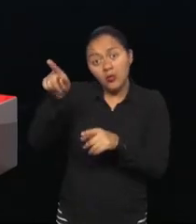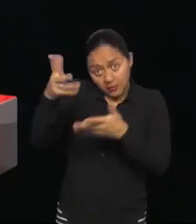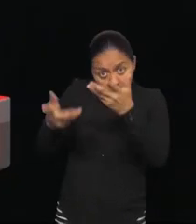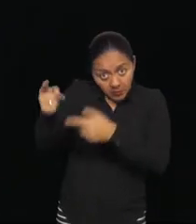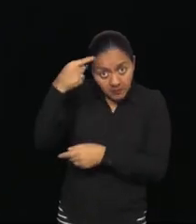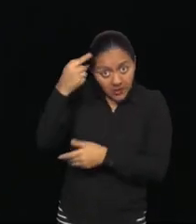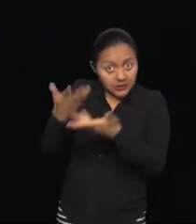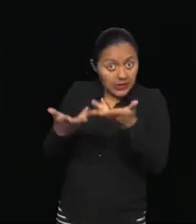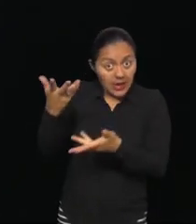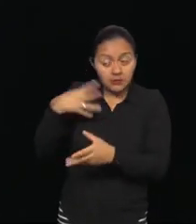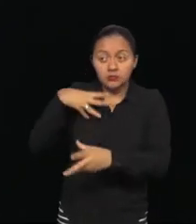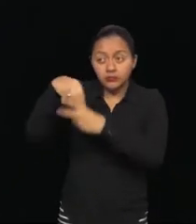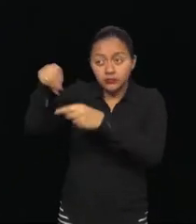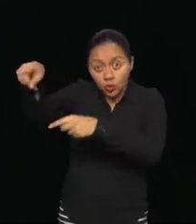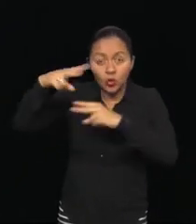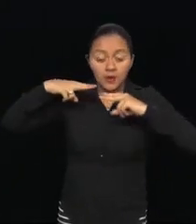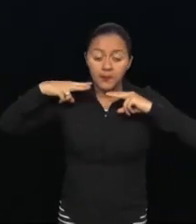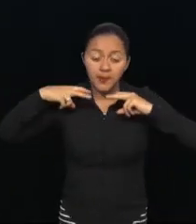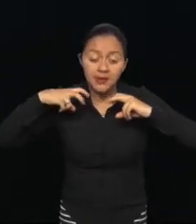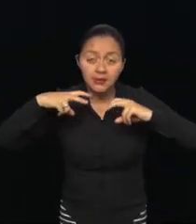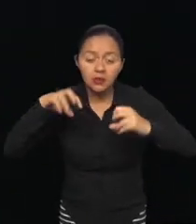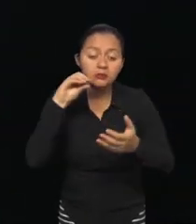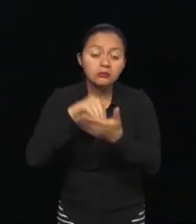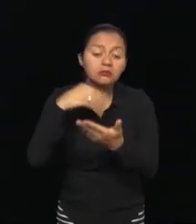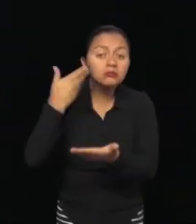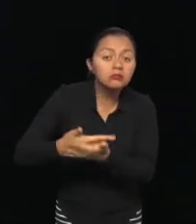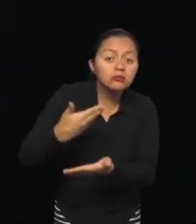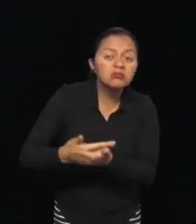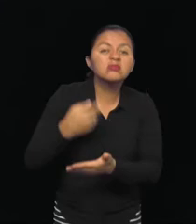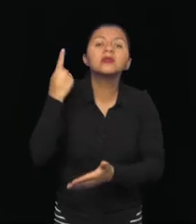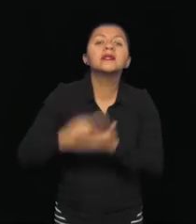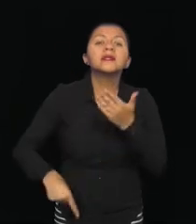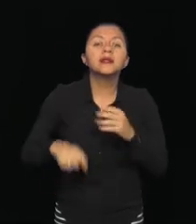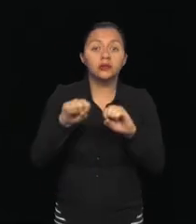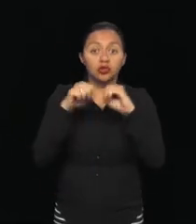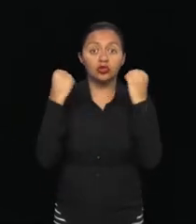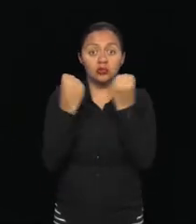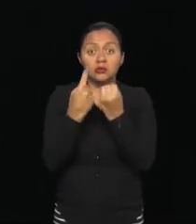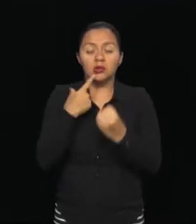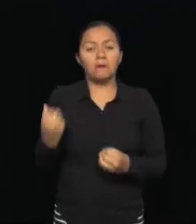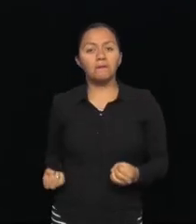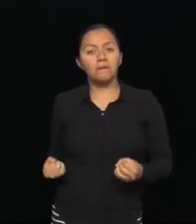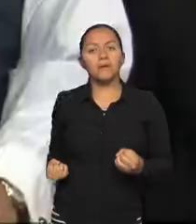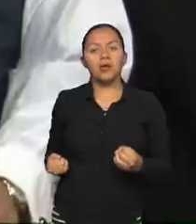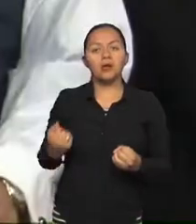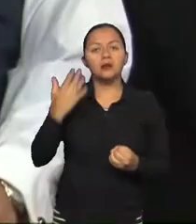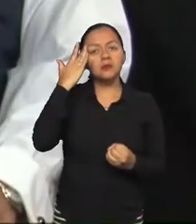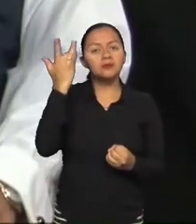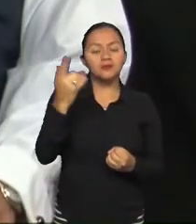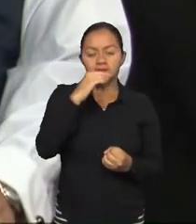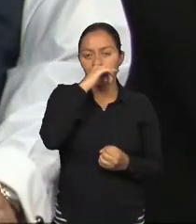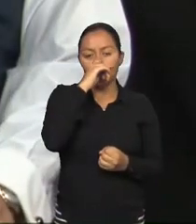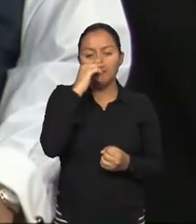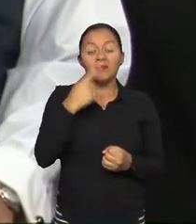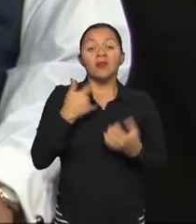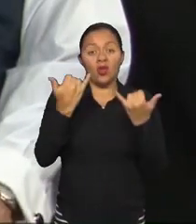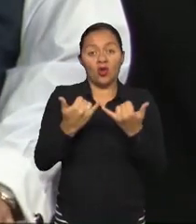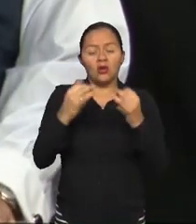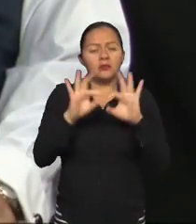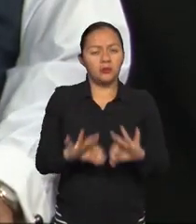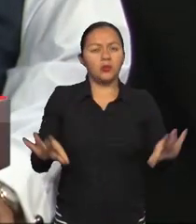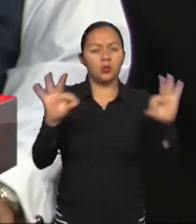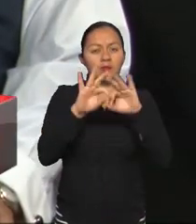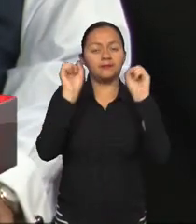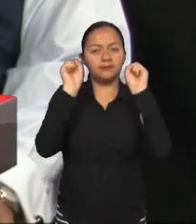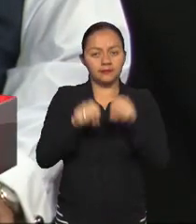investigación has logrado visibilizar que una sociedad todavía tiene oculto ese tema? Bueno, es muy interesante. El